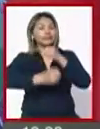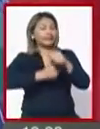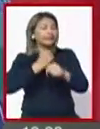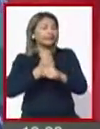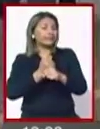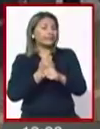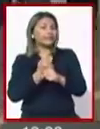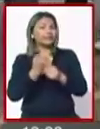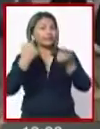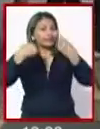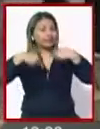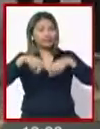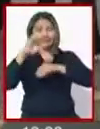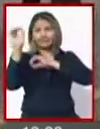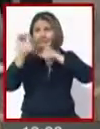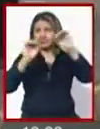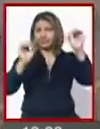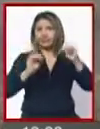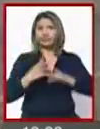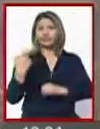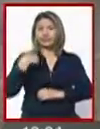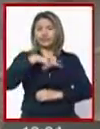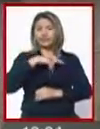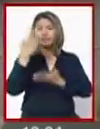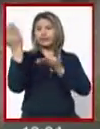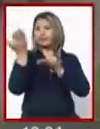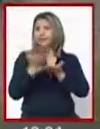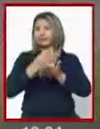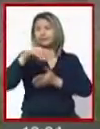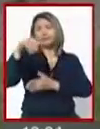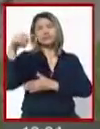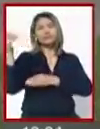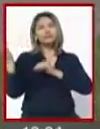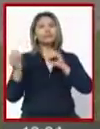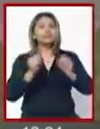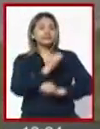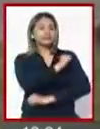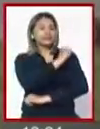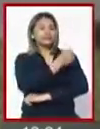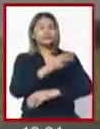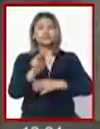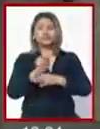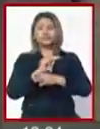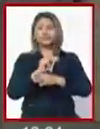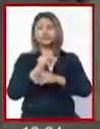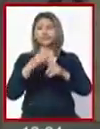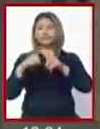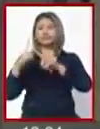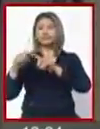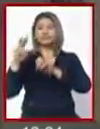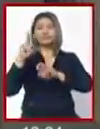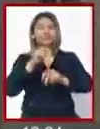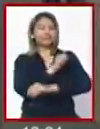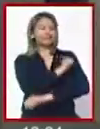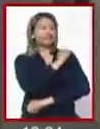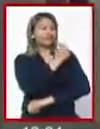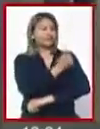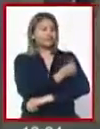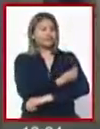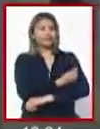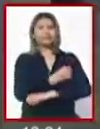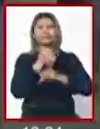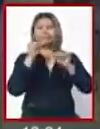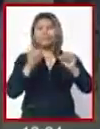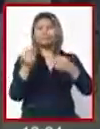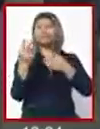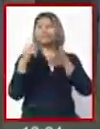va a Oruro. Entonces, nosotros hemos invitado a otras autoridades, ministros, parlamentarios, a todas las autoridades